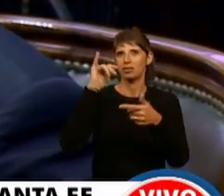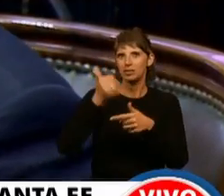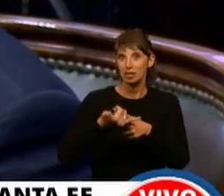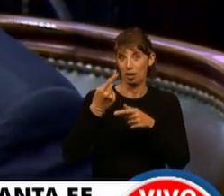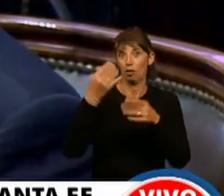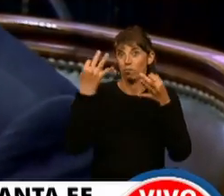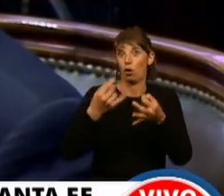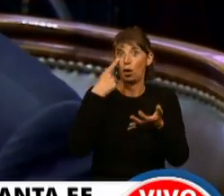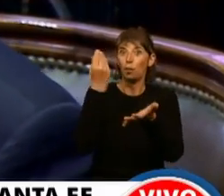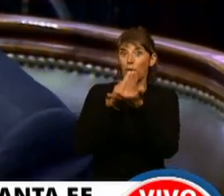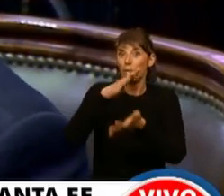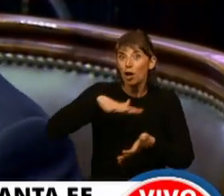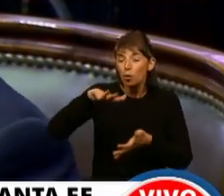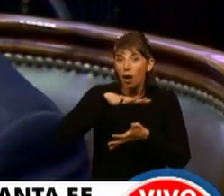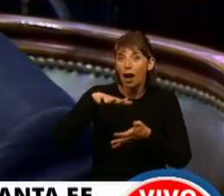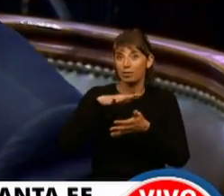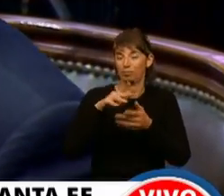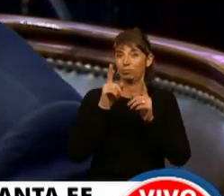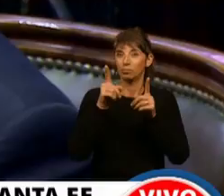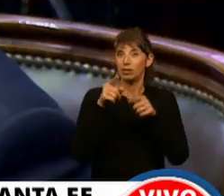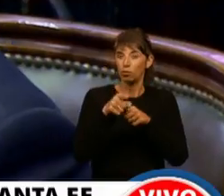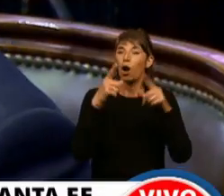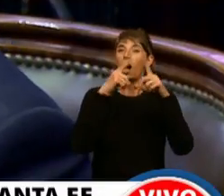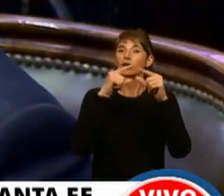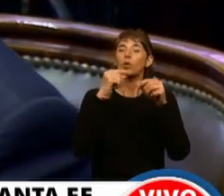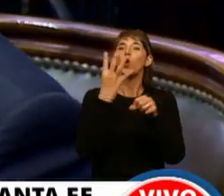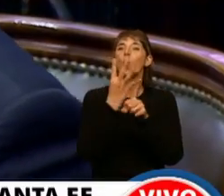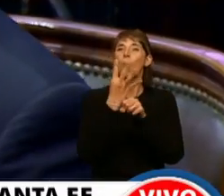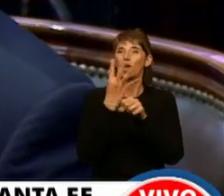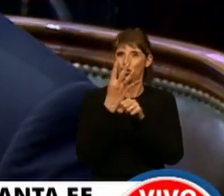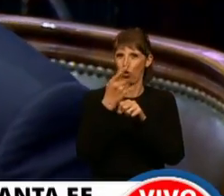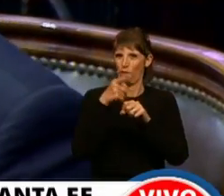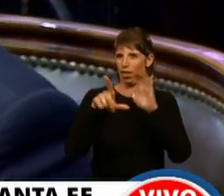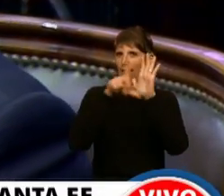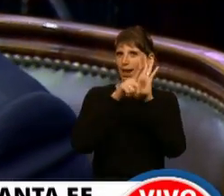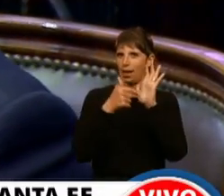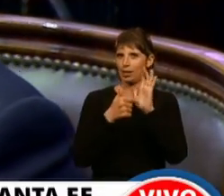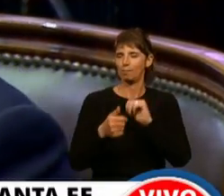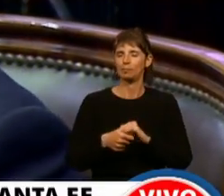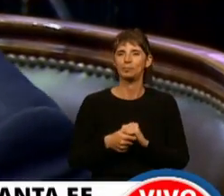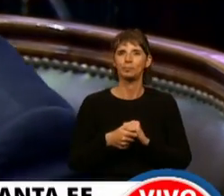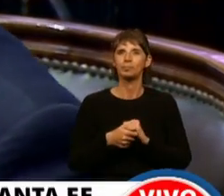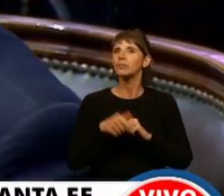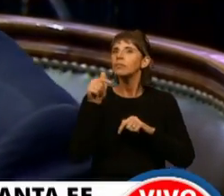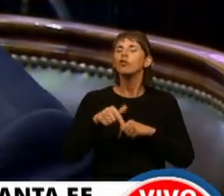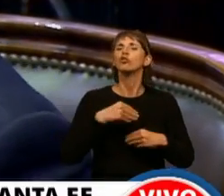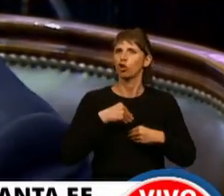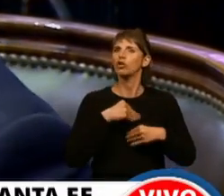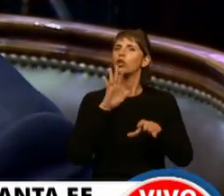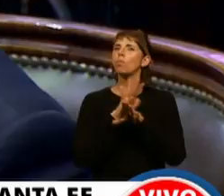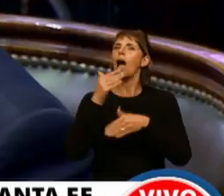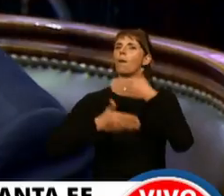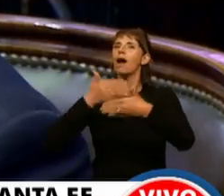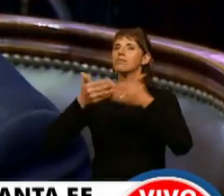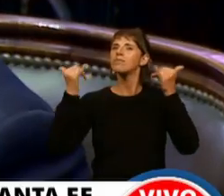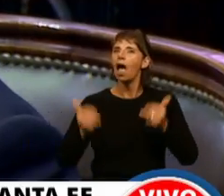definidas por el propio criterio del artículo 4 de la presente ley es un avance es un acto